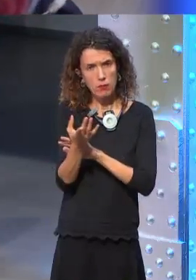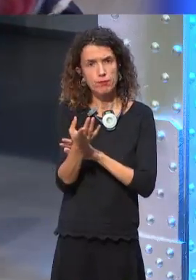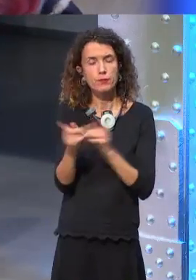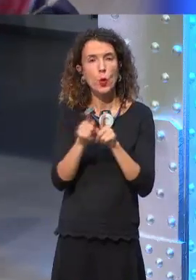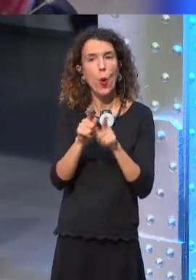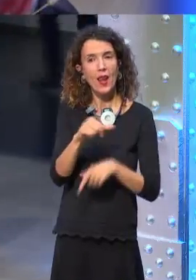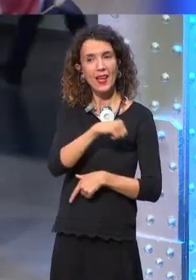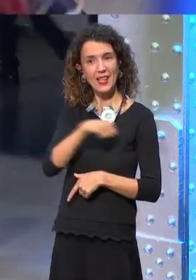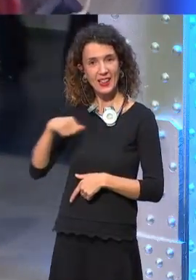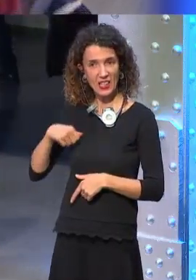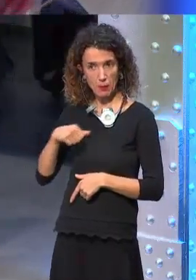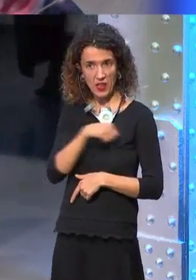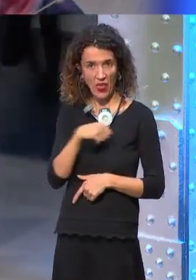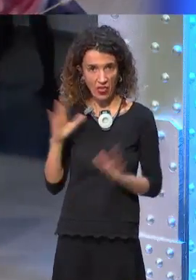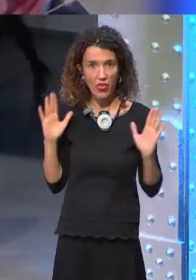intimidad